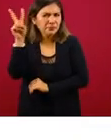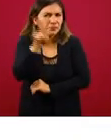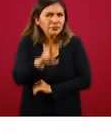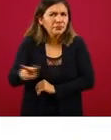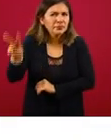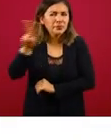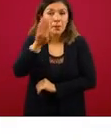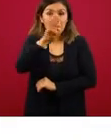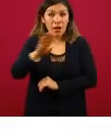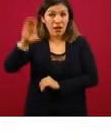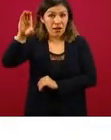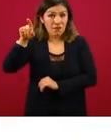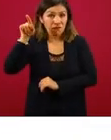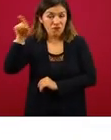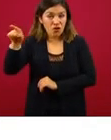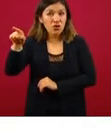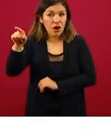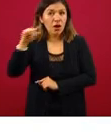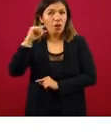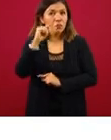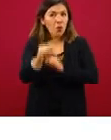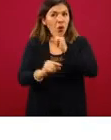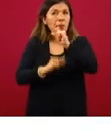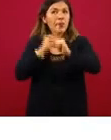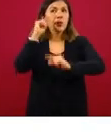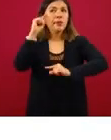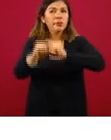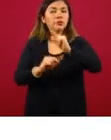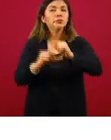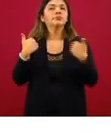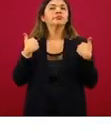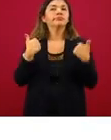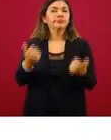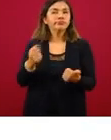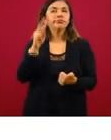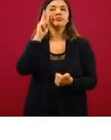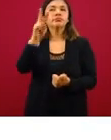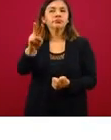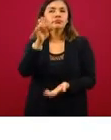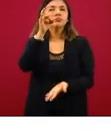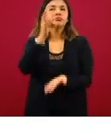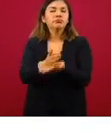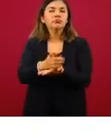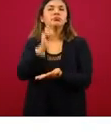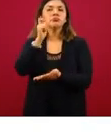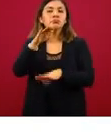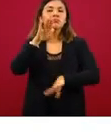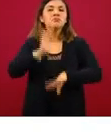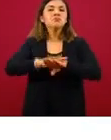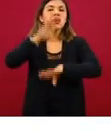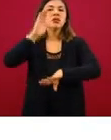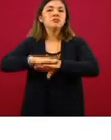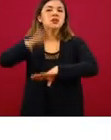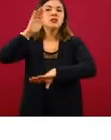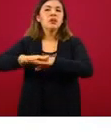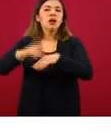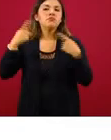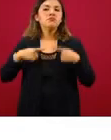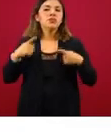Baja California, como muy poco a poco, pero se ve y se alcanza a percibir una tendencia a la alza de